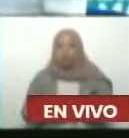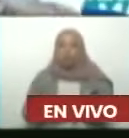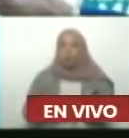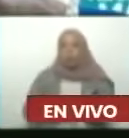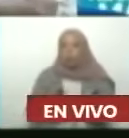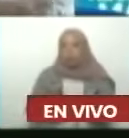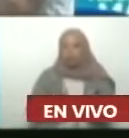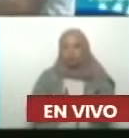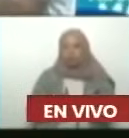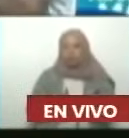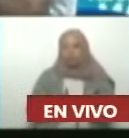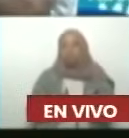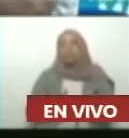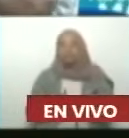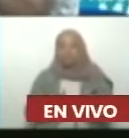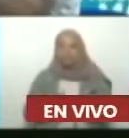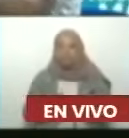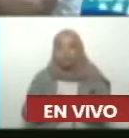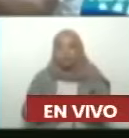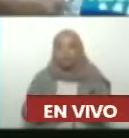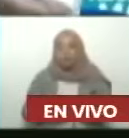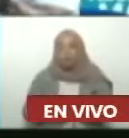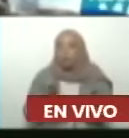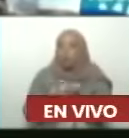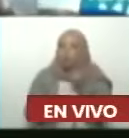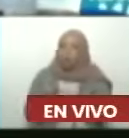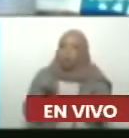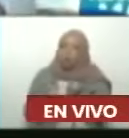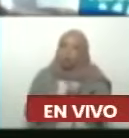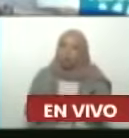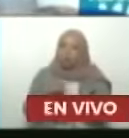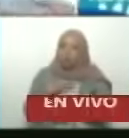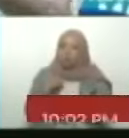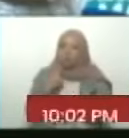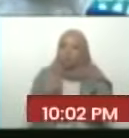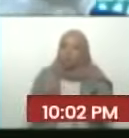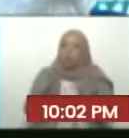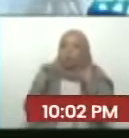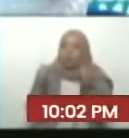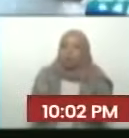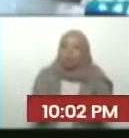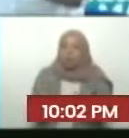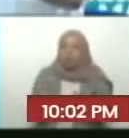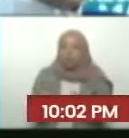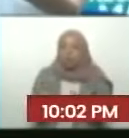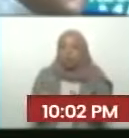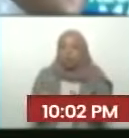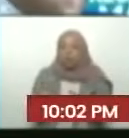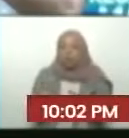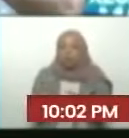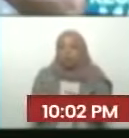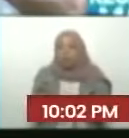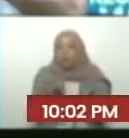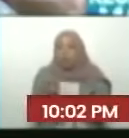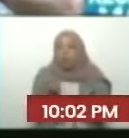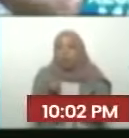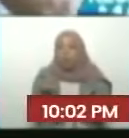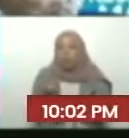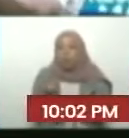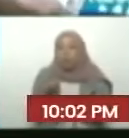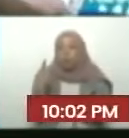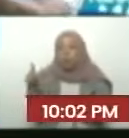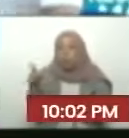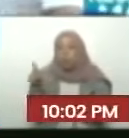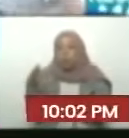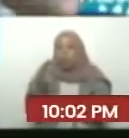útiles. Piezas útiles, aquí hay muchas cosas que decir, ¿no? Lo primero que empezamos fue al revés. Primero agarramos a la